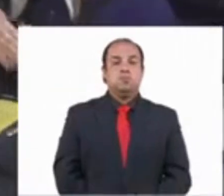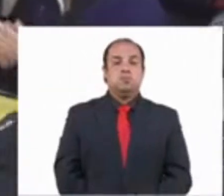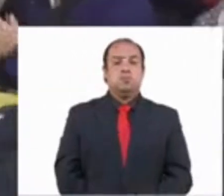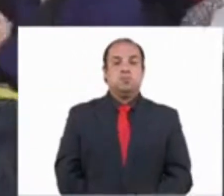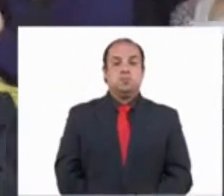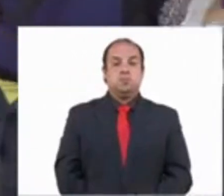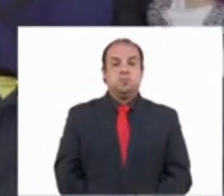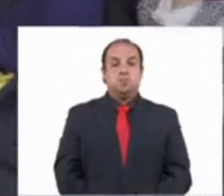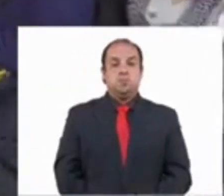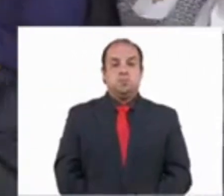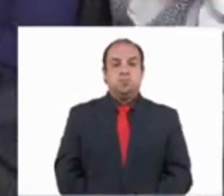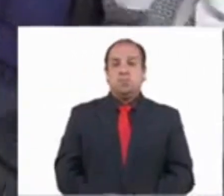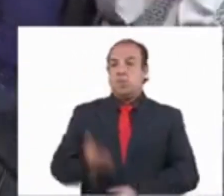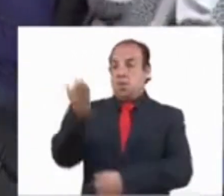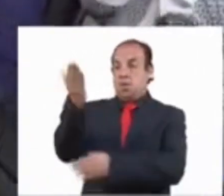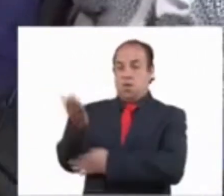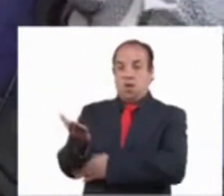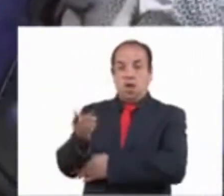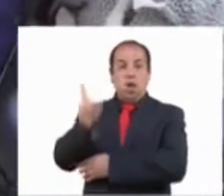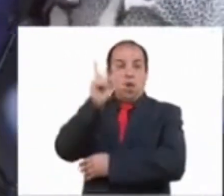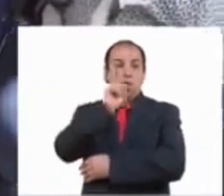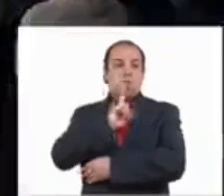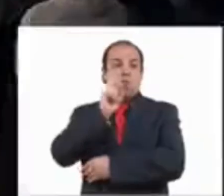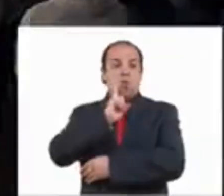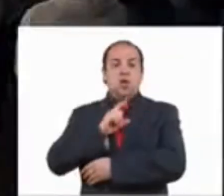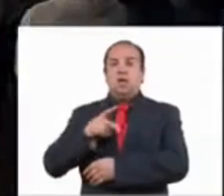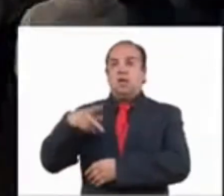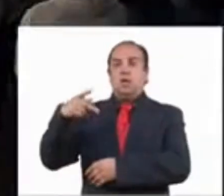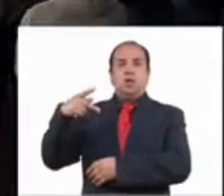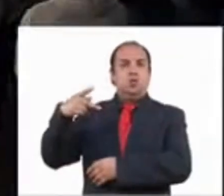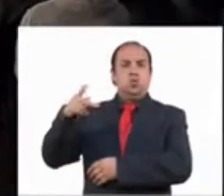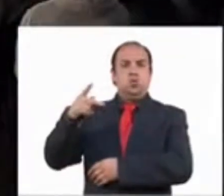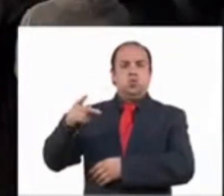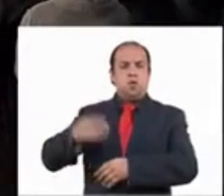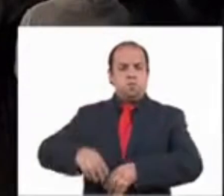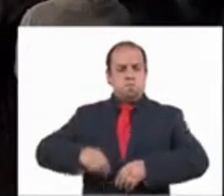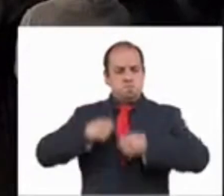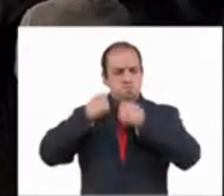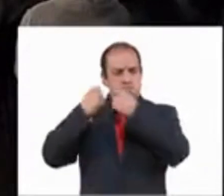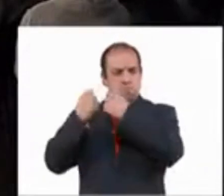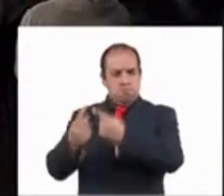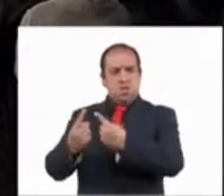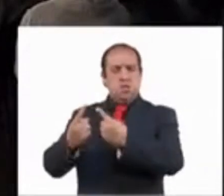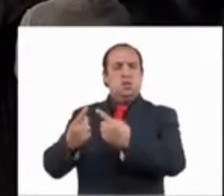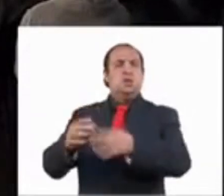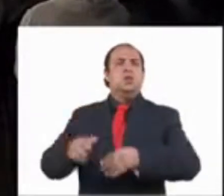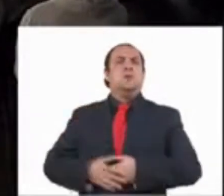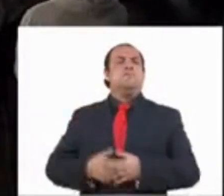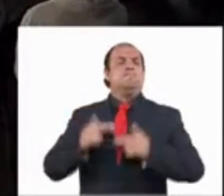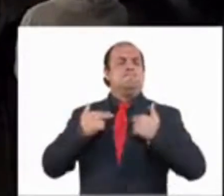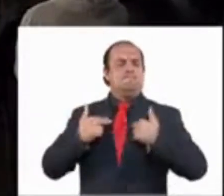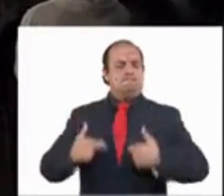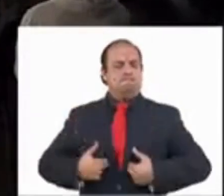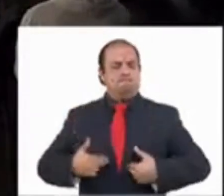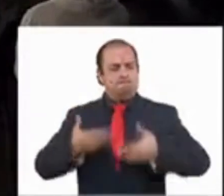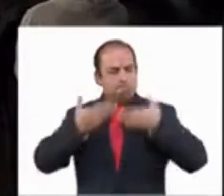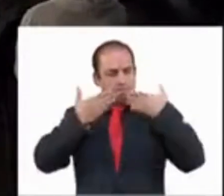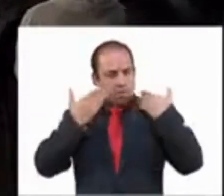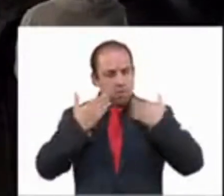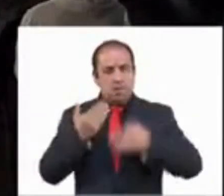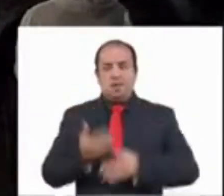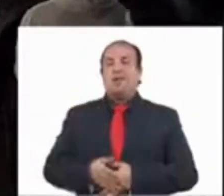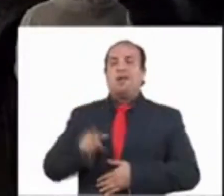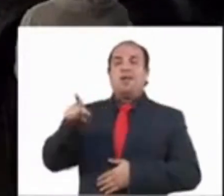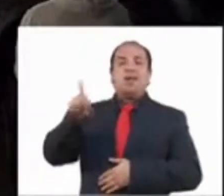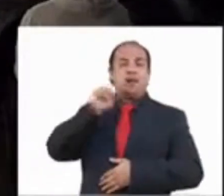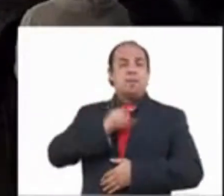Porque ella es una mujer con una gran calidad humana y que nos ha pedido justamente venir a